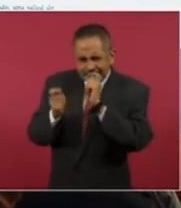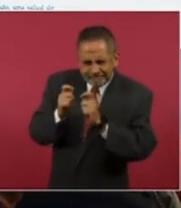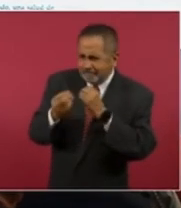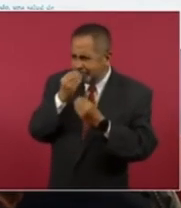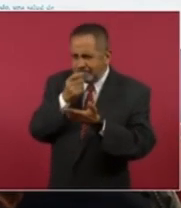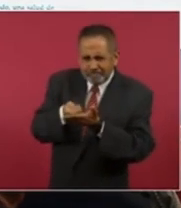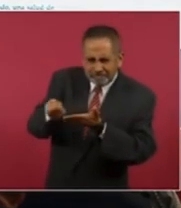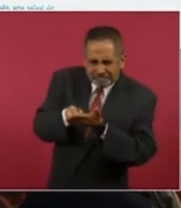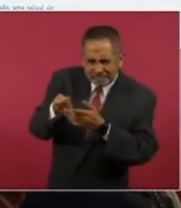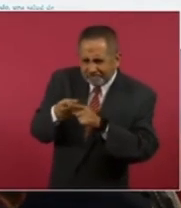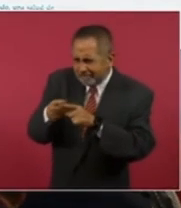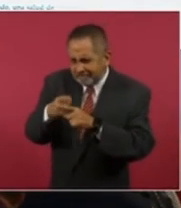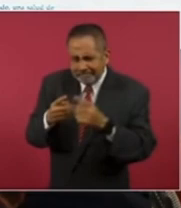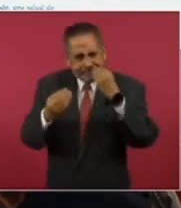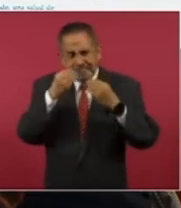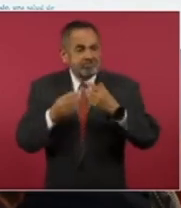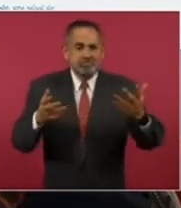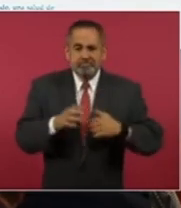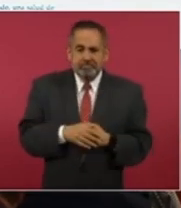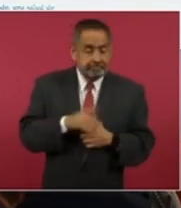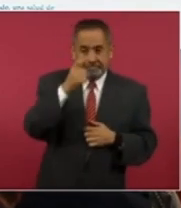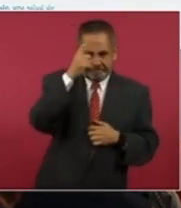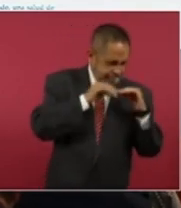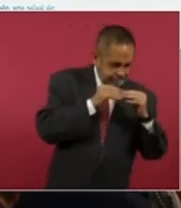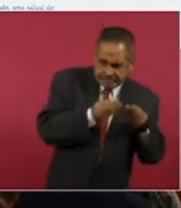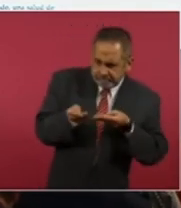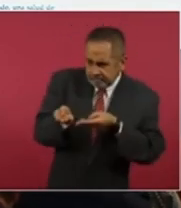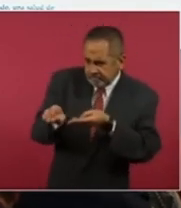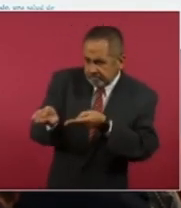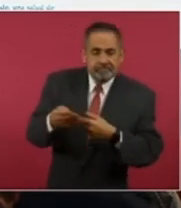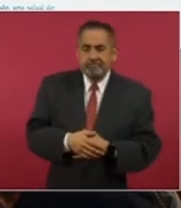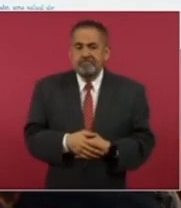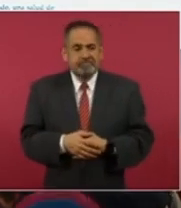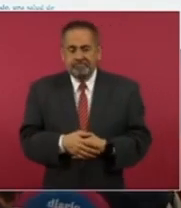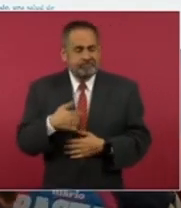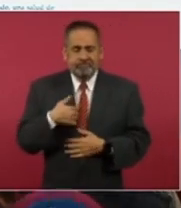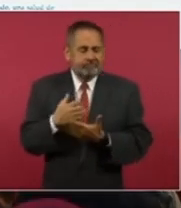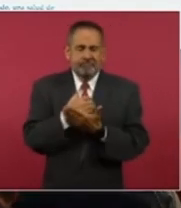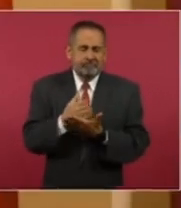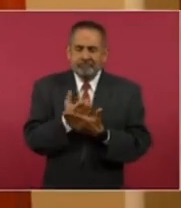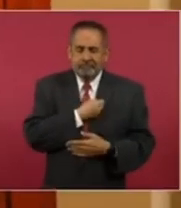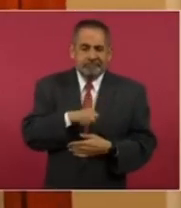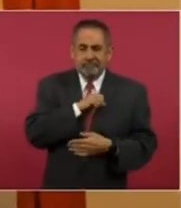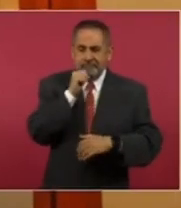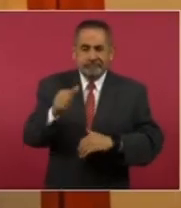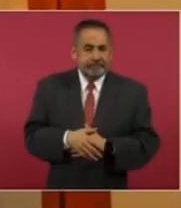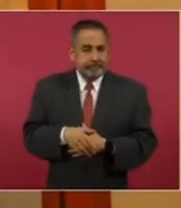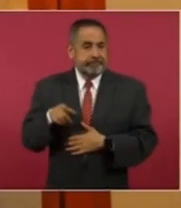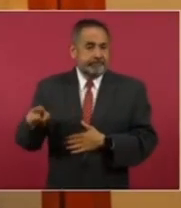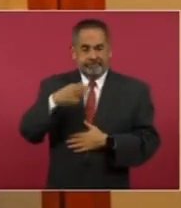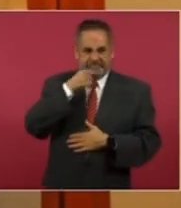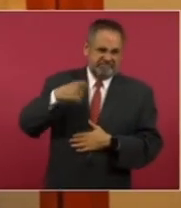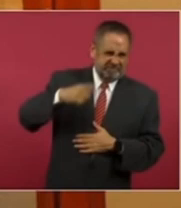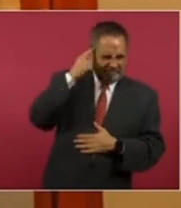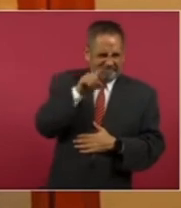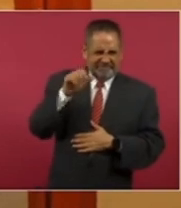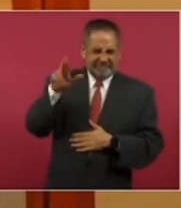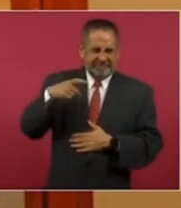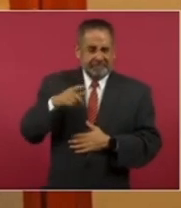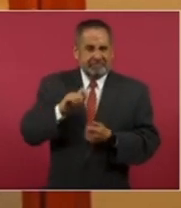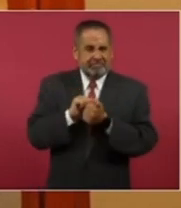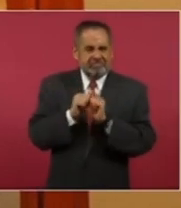conocían y otros nuevos que inventaron sobre la marcha. Pero lejos de mejorar, el estado del zar parecía cada vez